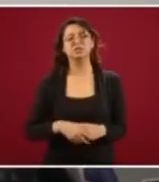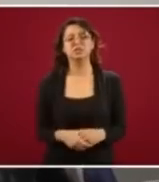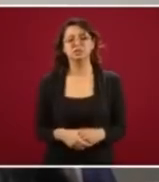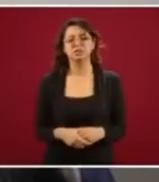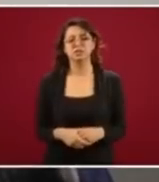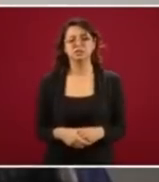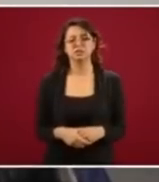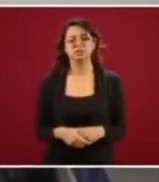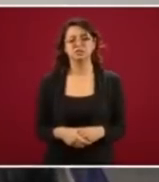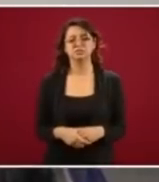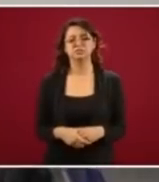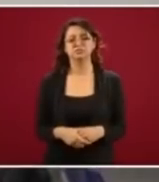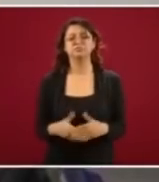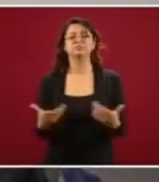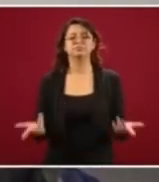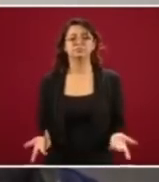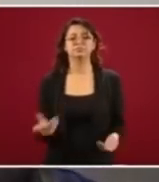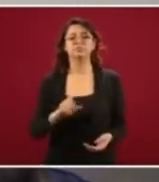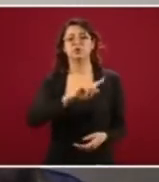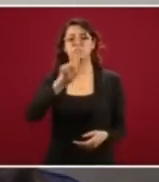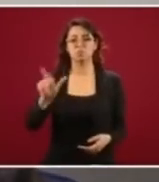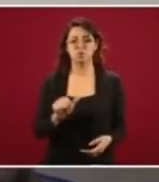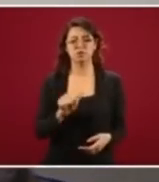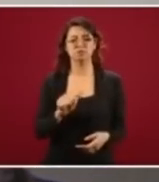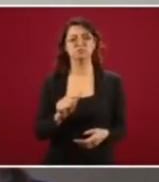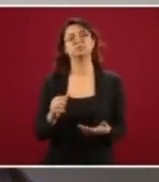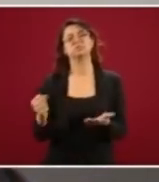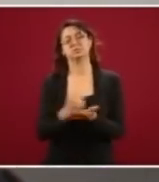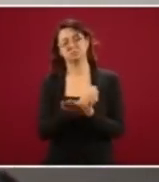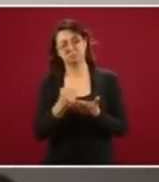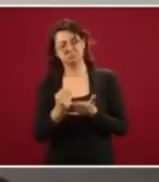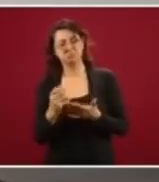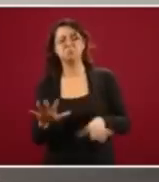se puede reestructurar ese crédito.